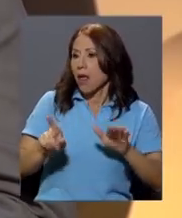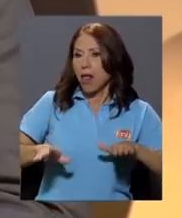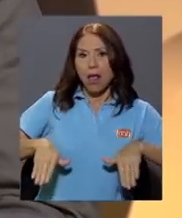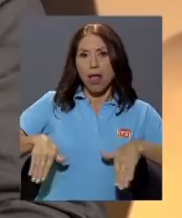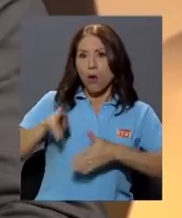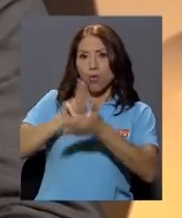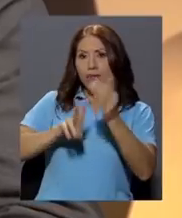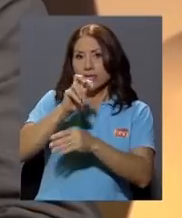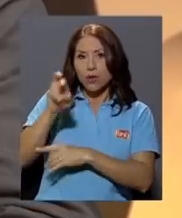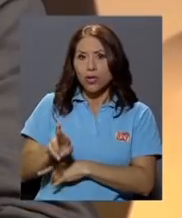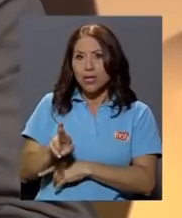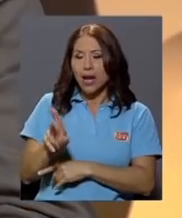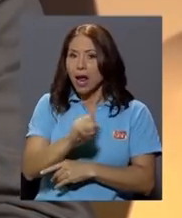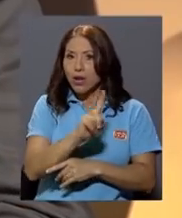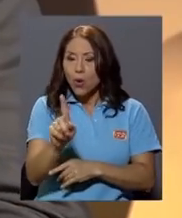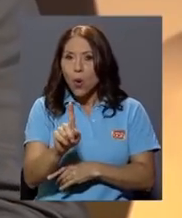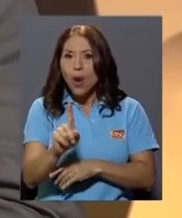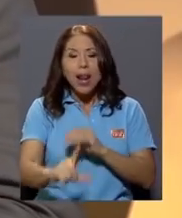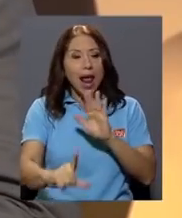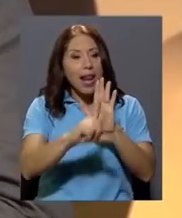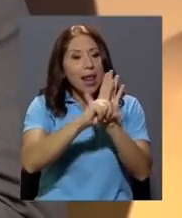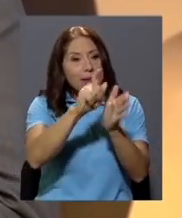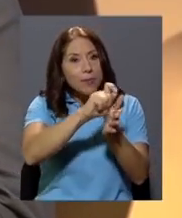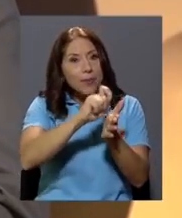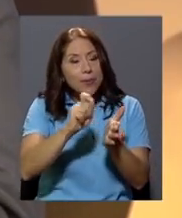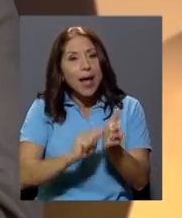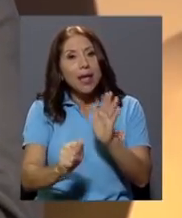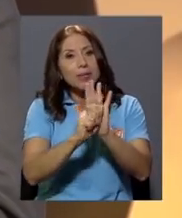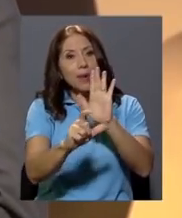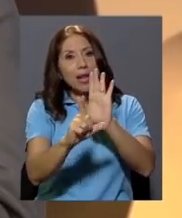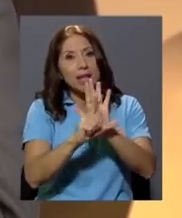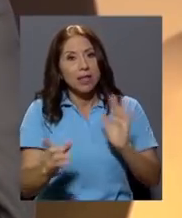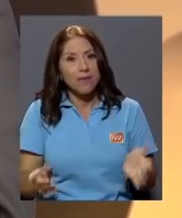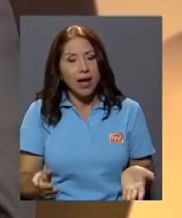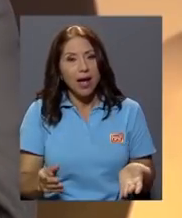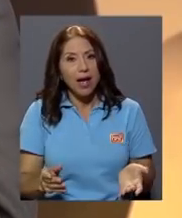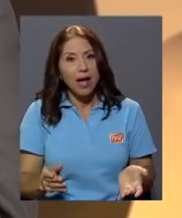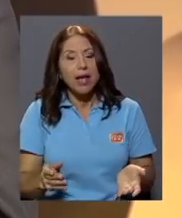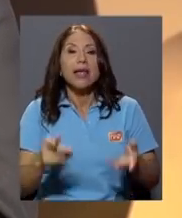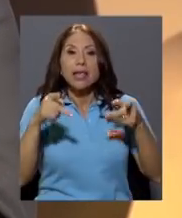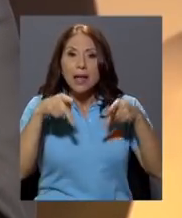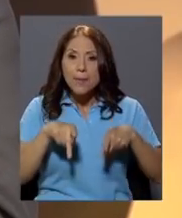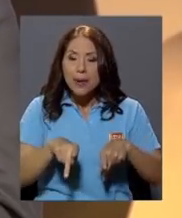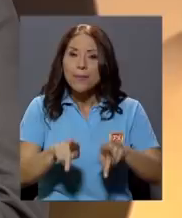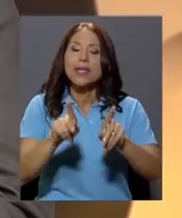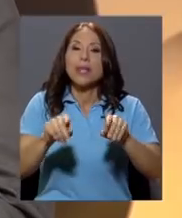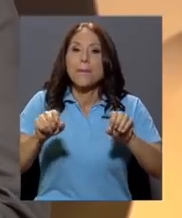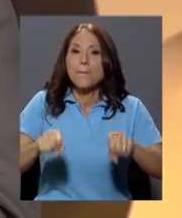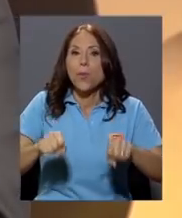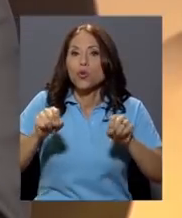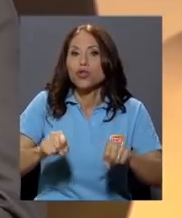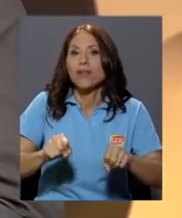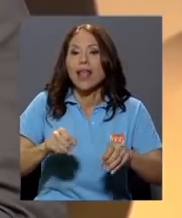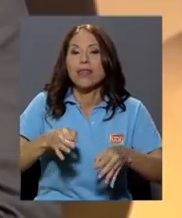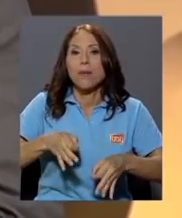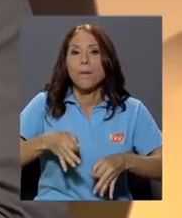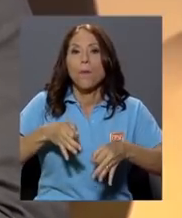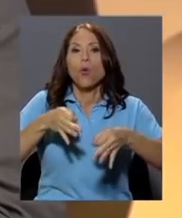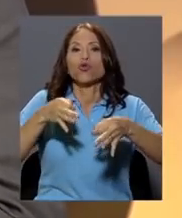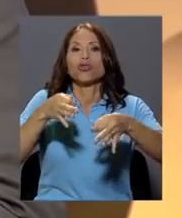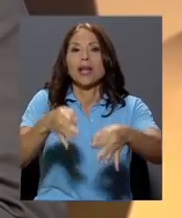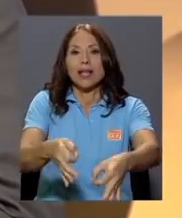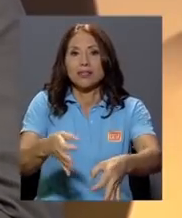de Costa Rica, la ley la emite la Asamblea Legislativa, que permite, por ejemplo, que exista la posibilidad de